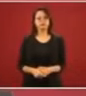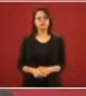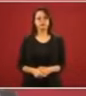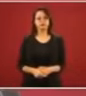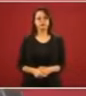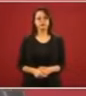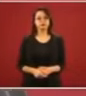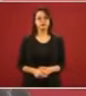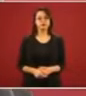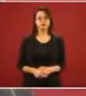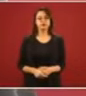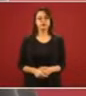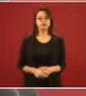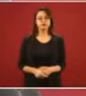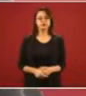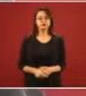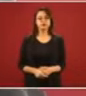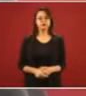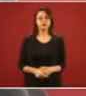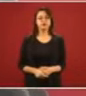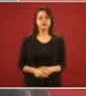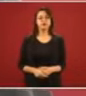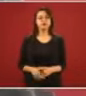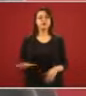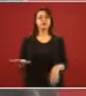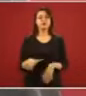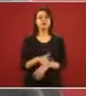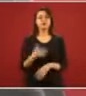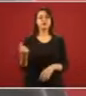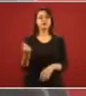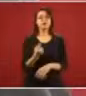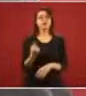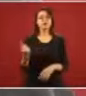porque están recibiendo becas